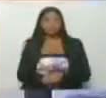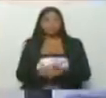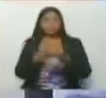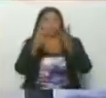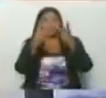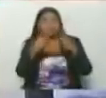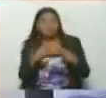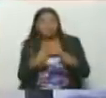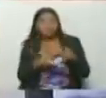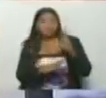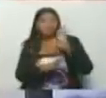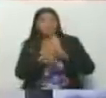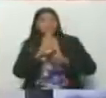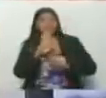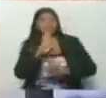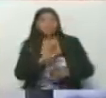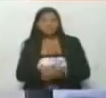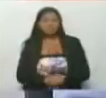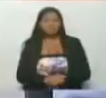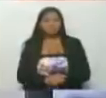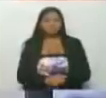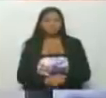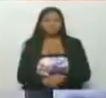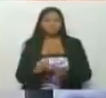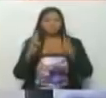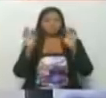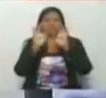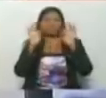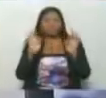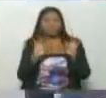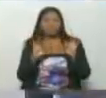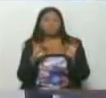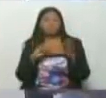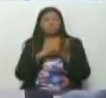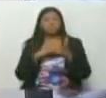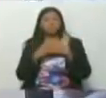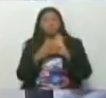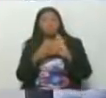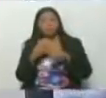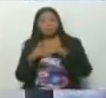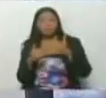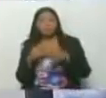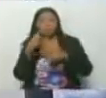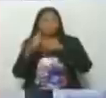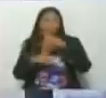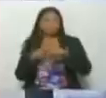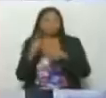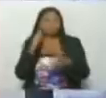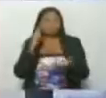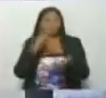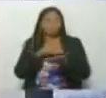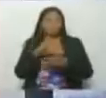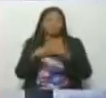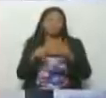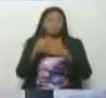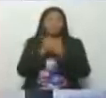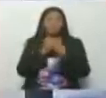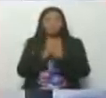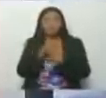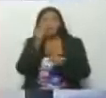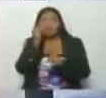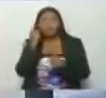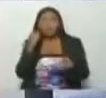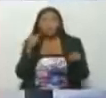en el desarrollo de nuevas pautas tecnológicas en el marco de la producción la participación de los trabajadores ha sido